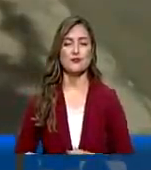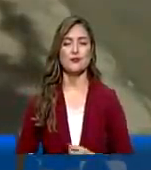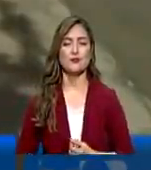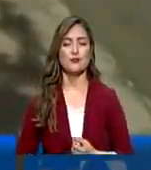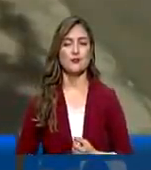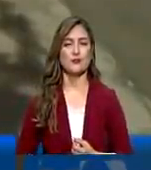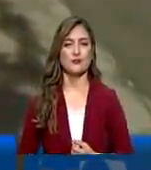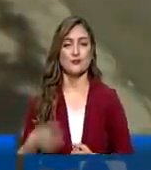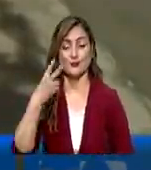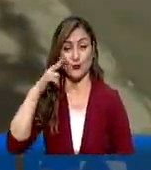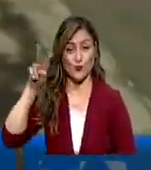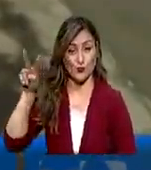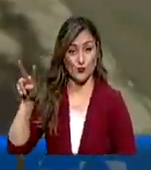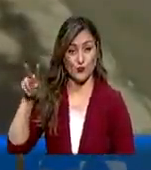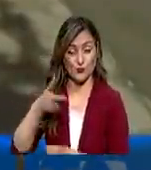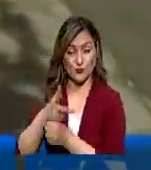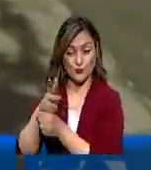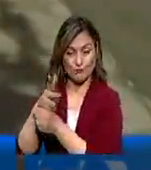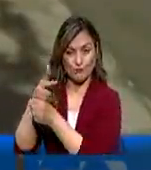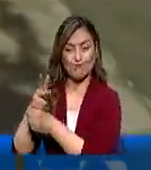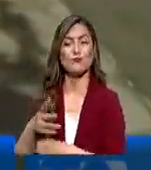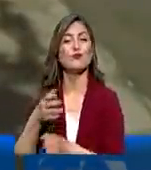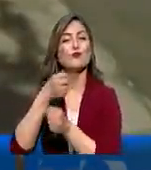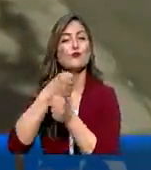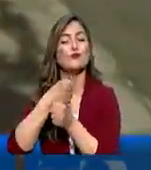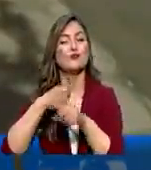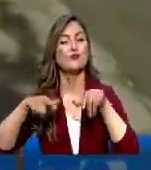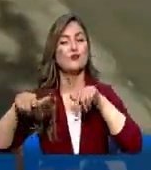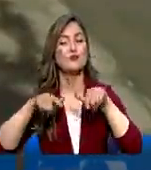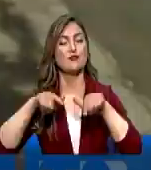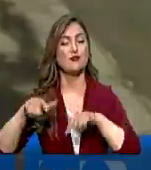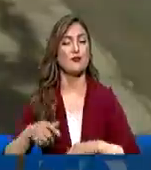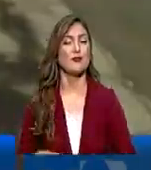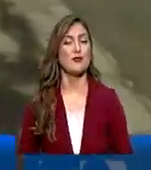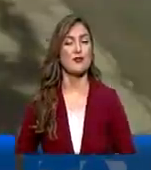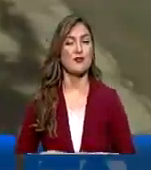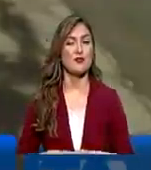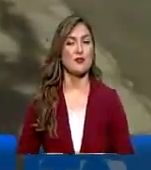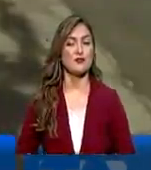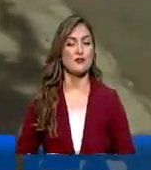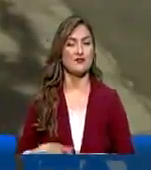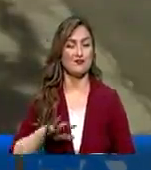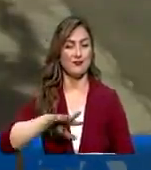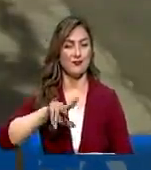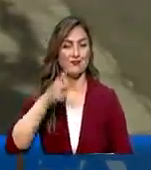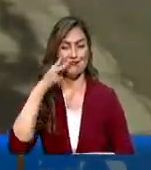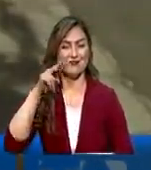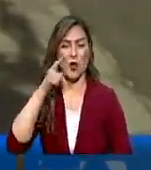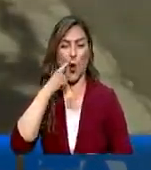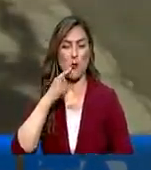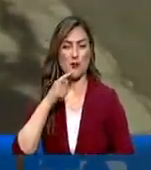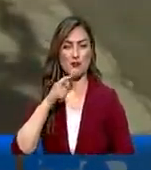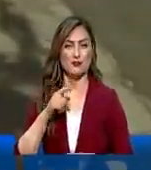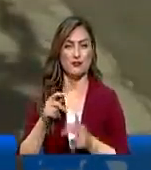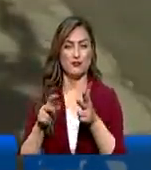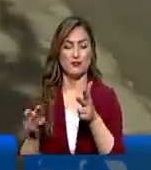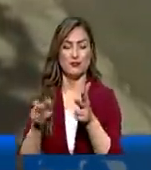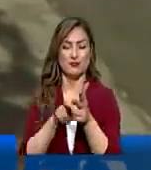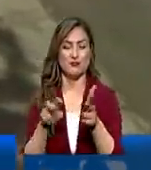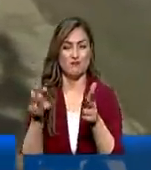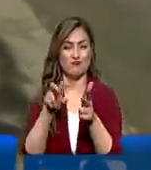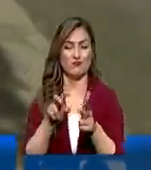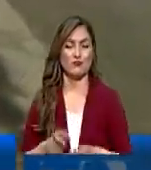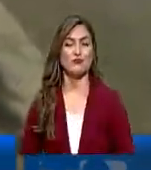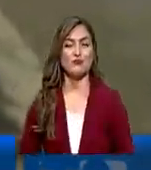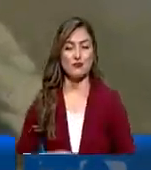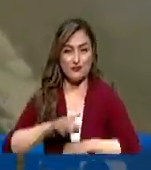En estas imágenes registradas en cámaras de seguridad ubicadas en el sector donde ocurrió el robo, se ve a los hombres subir al carro. Luego